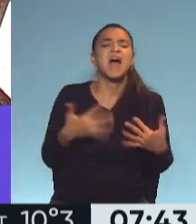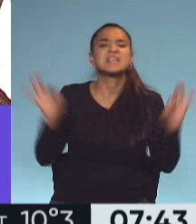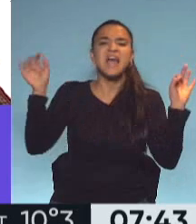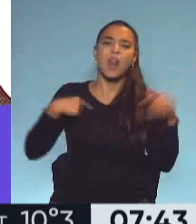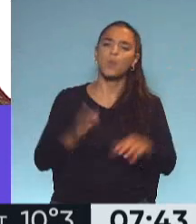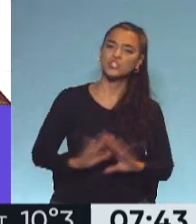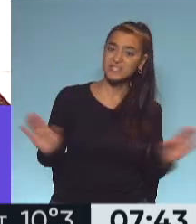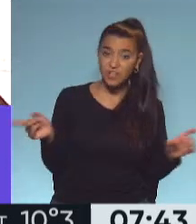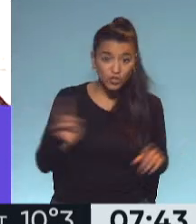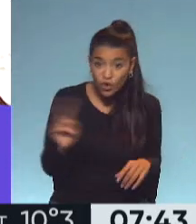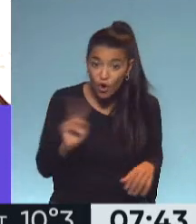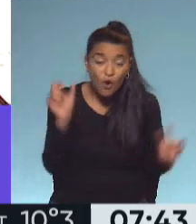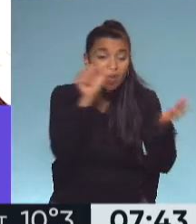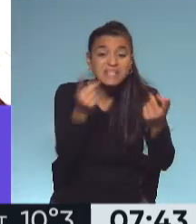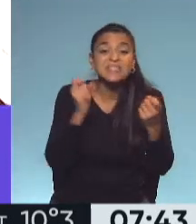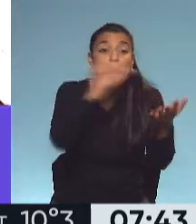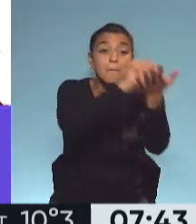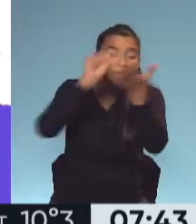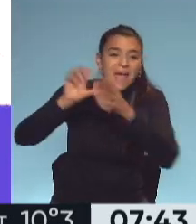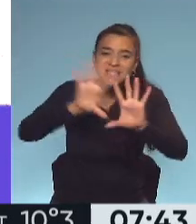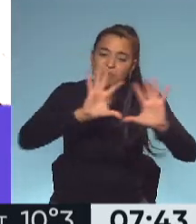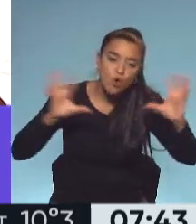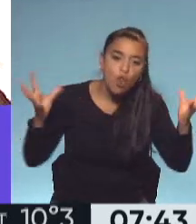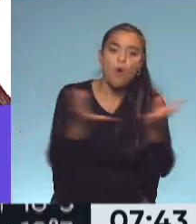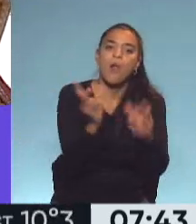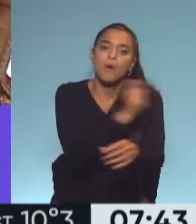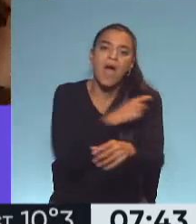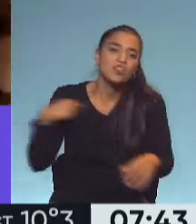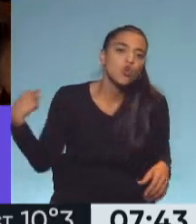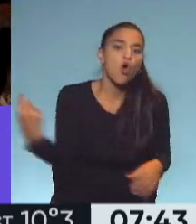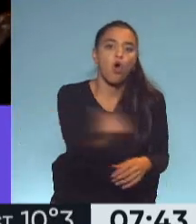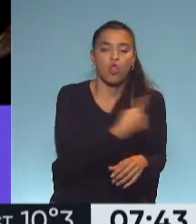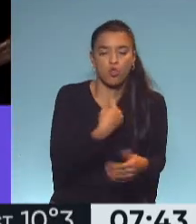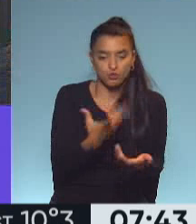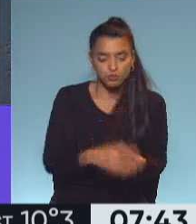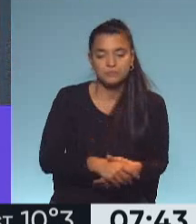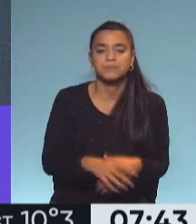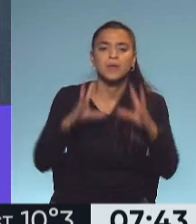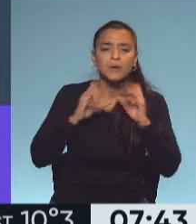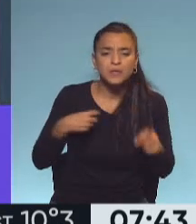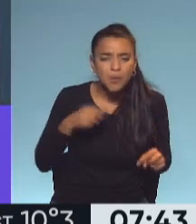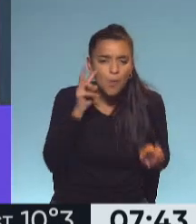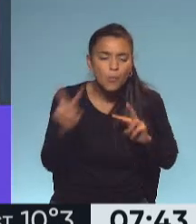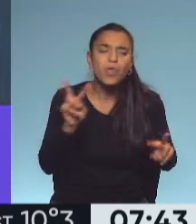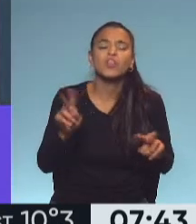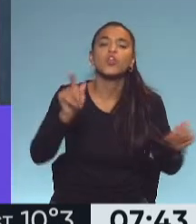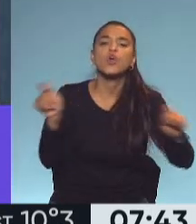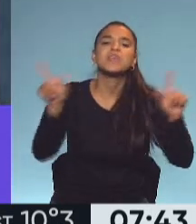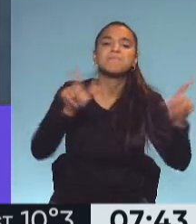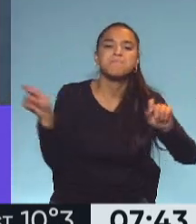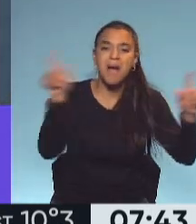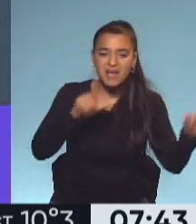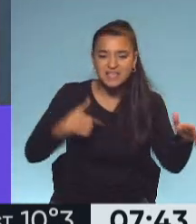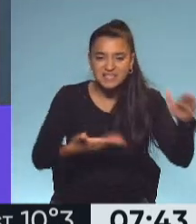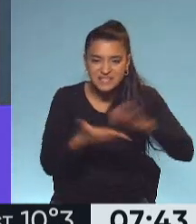y no, para nada, es un mundo global y nos afecta a todos, ¿no? Secretario, estamos viendo mientras dialogamos con usted las imágenes de